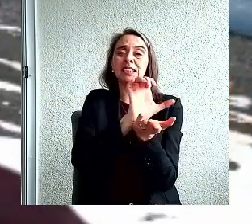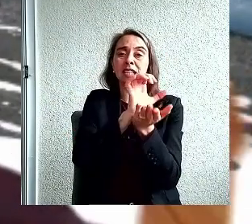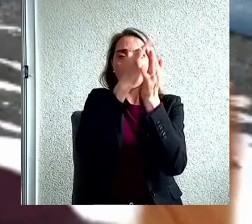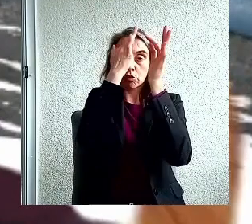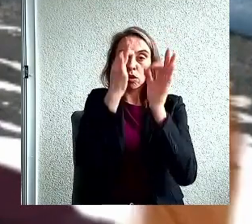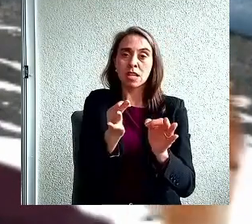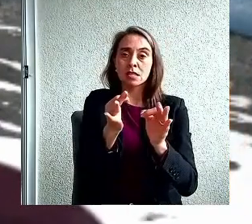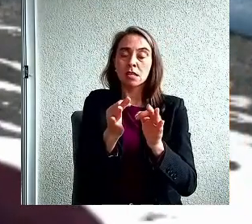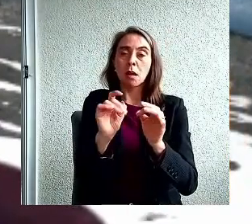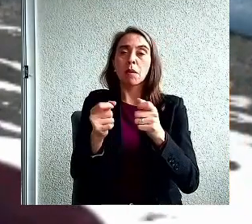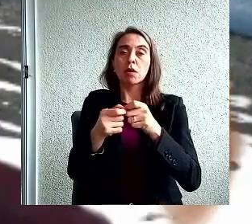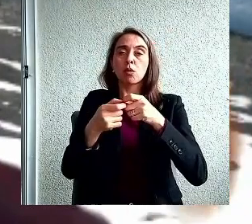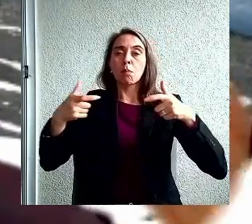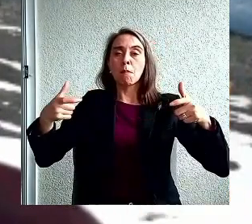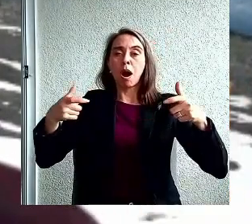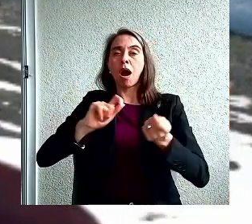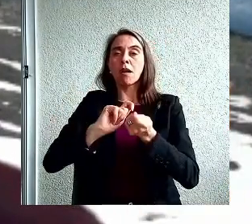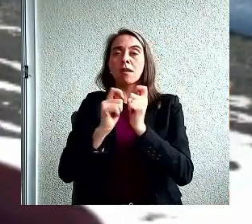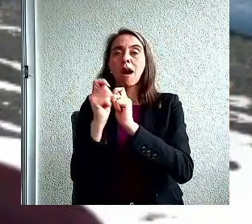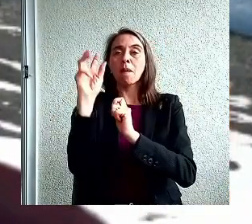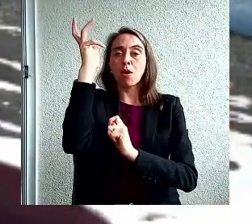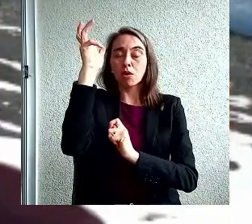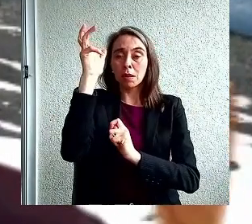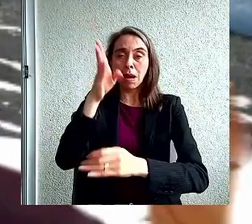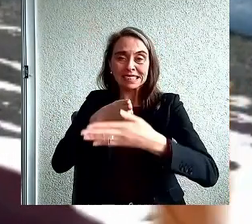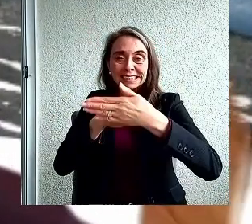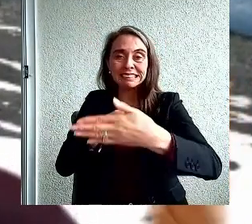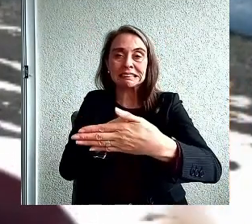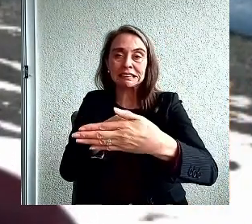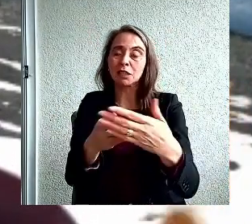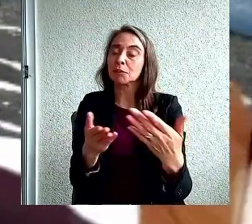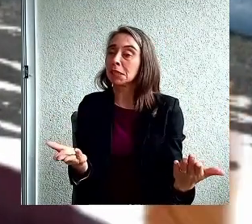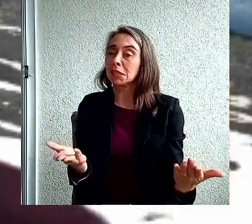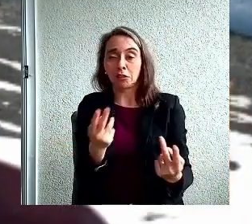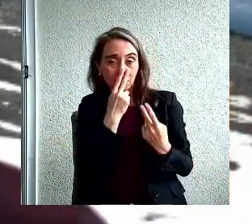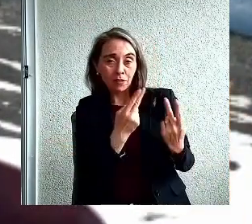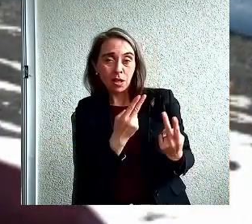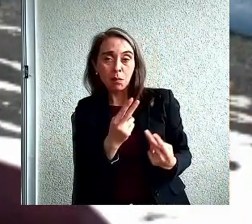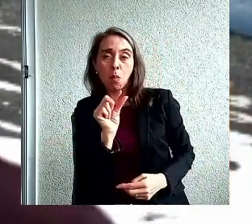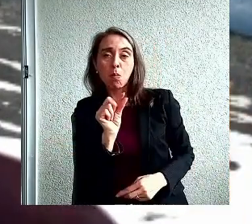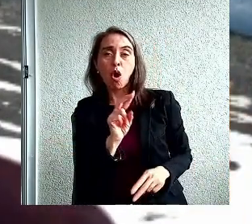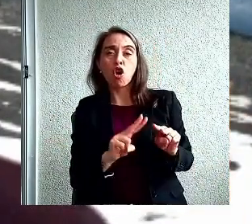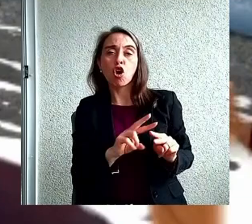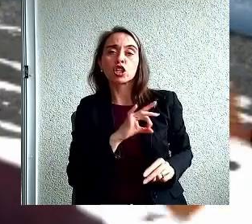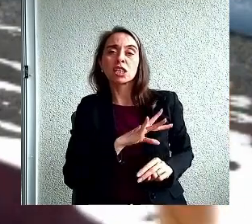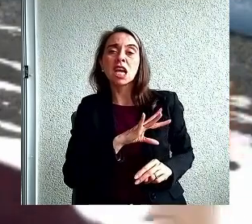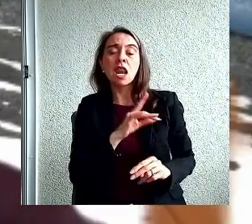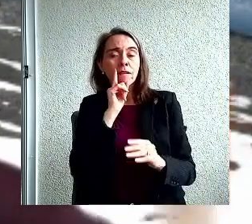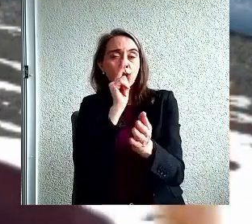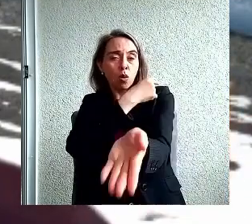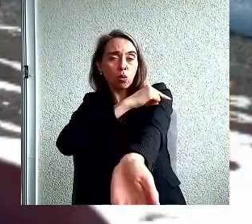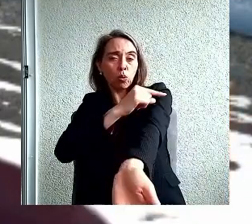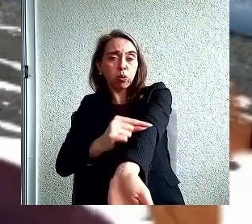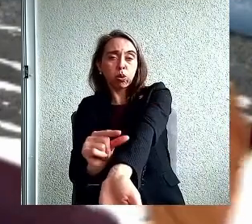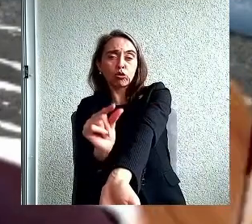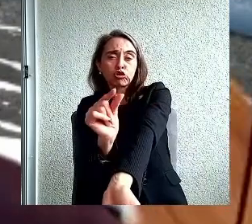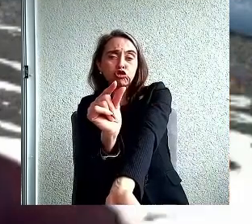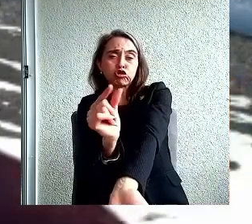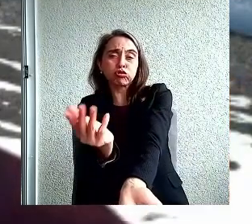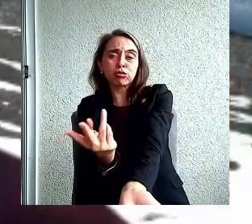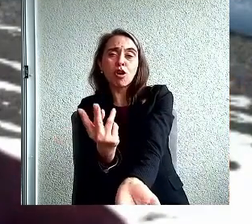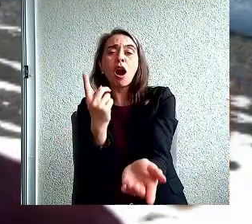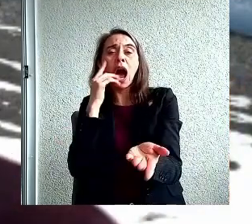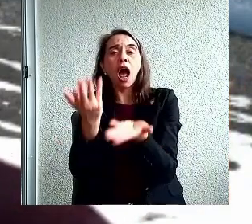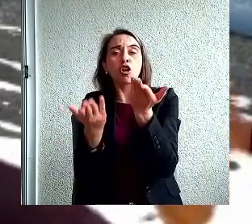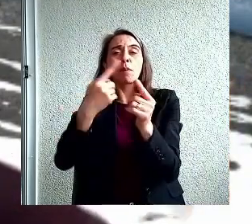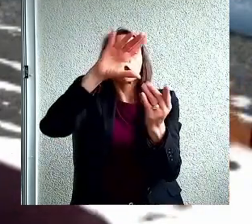país pequeño, pero también estamos haciendo mucho daño a nuestro ecosistema. O sea, tenemos ecosistemas muy dañados. Debo